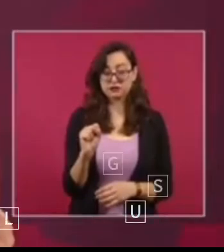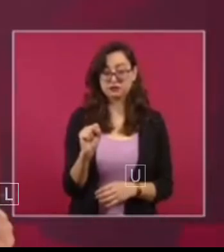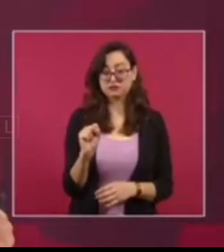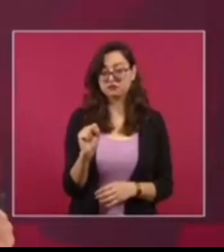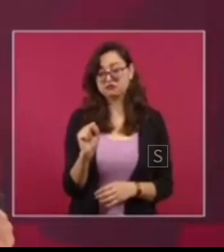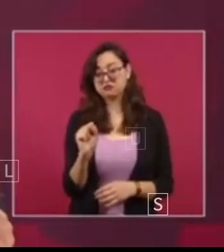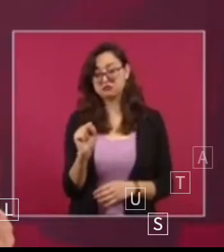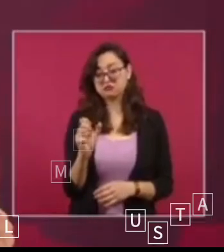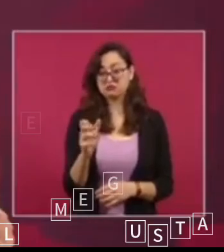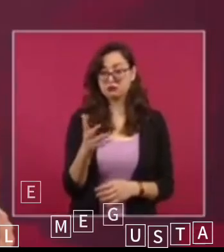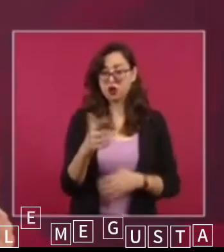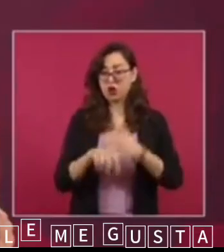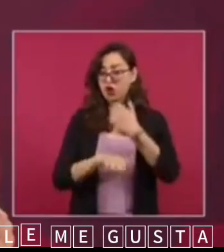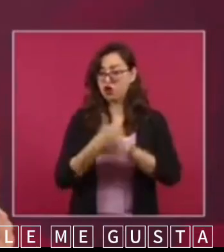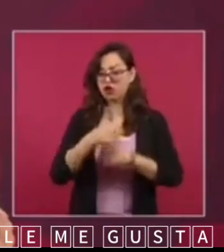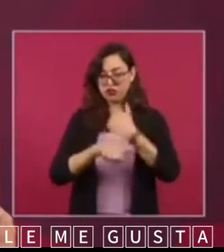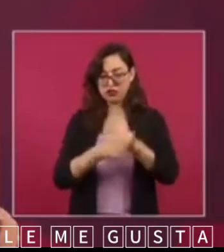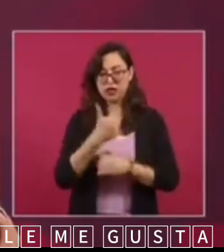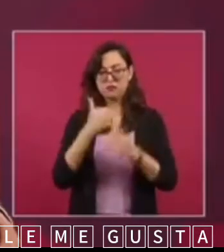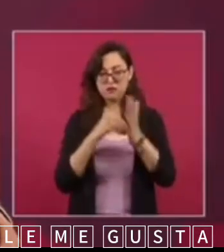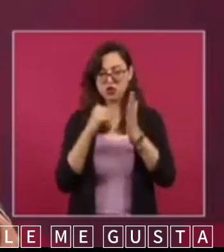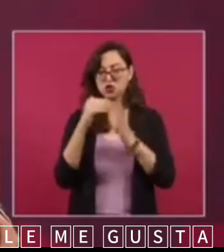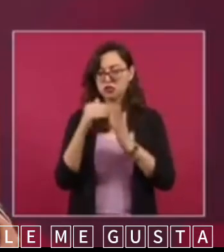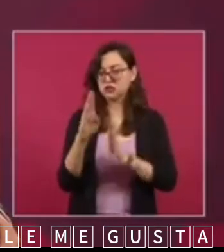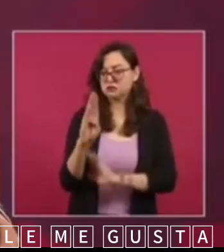alrededor de 11 millones,